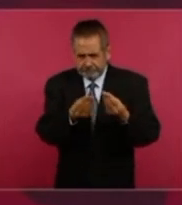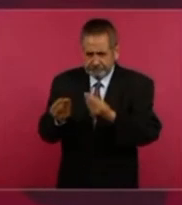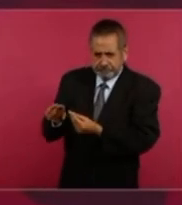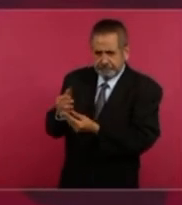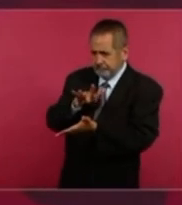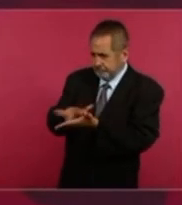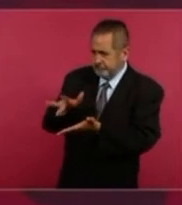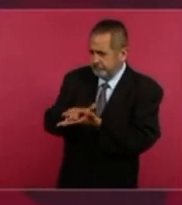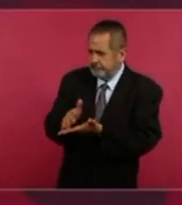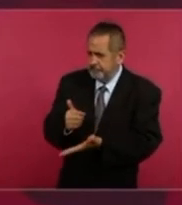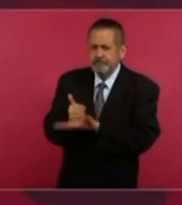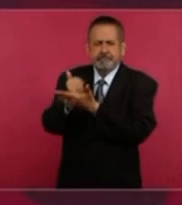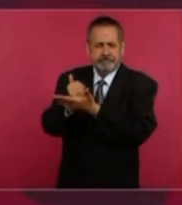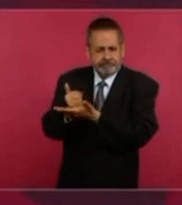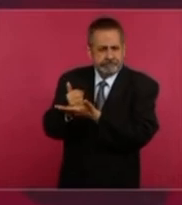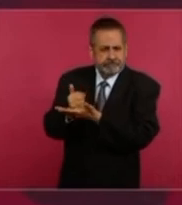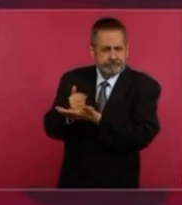cooperen.